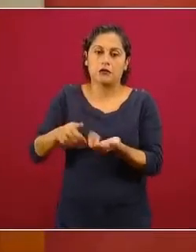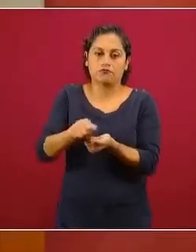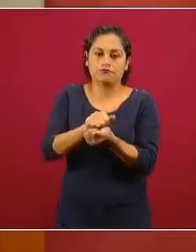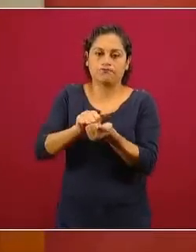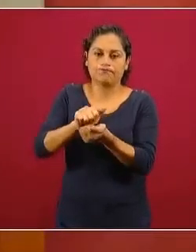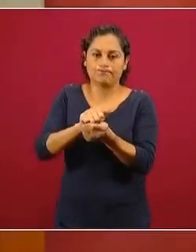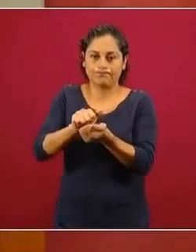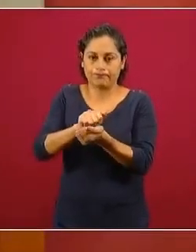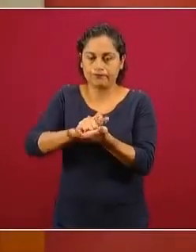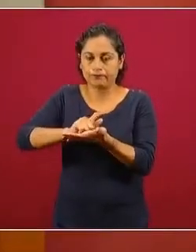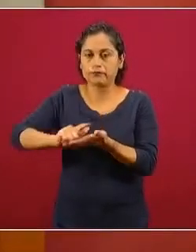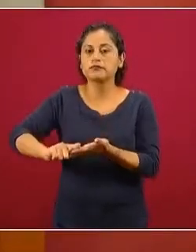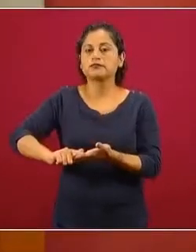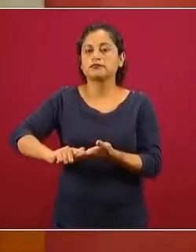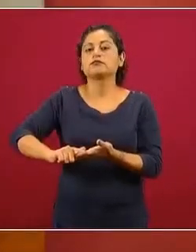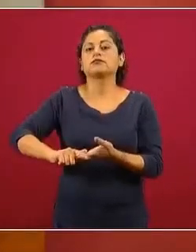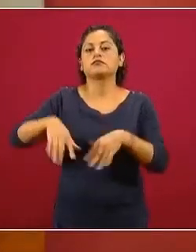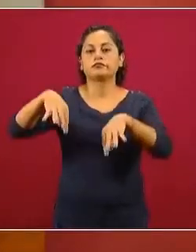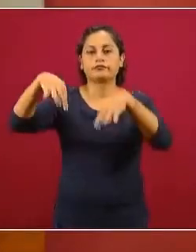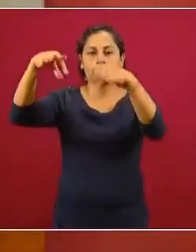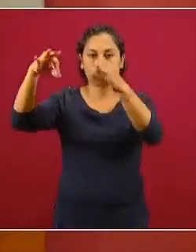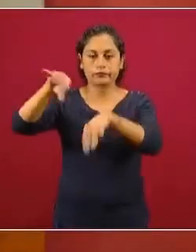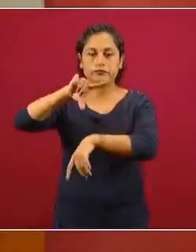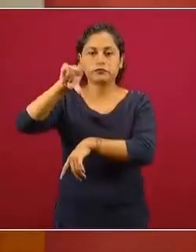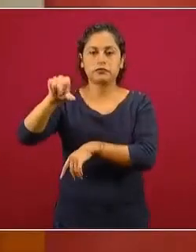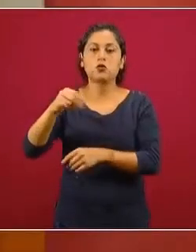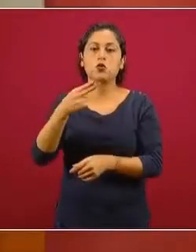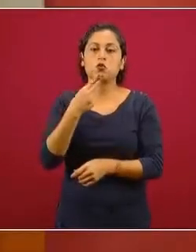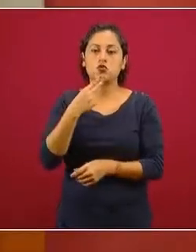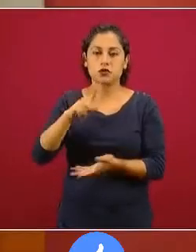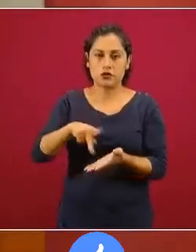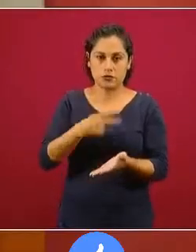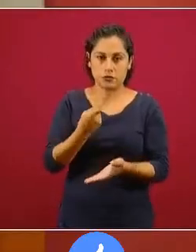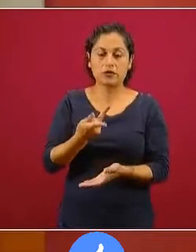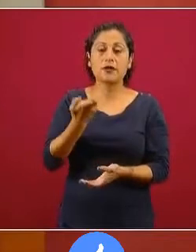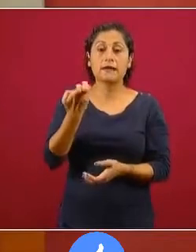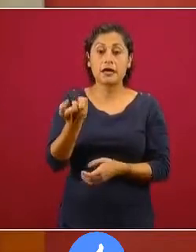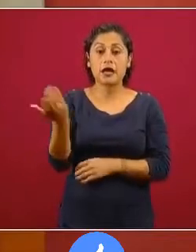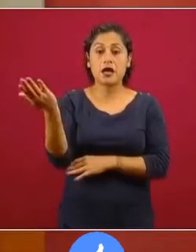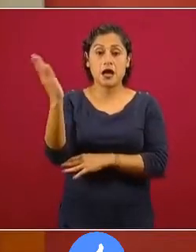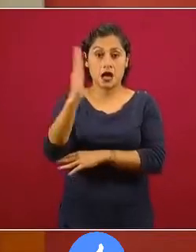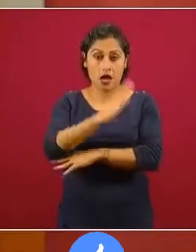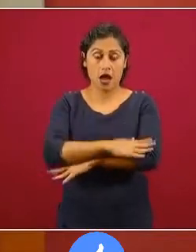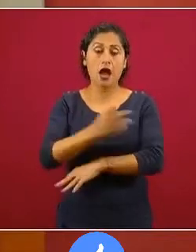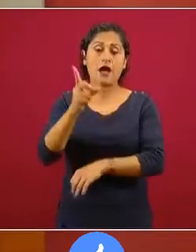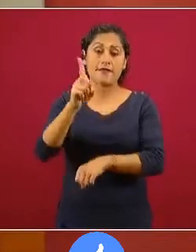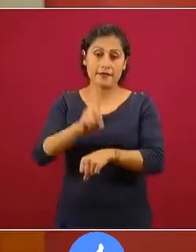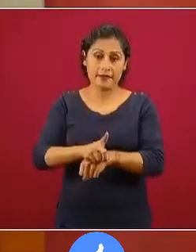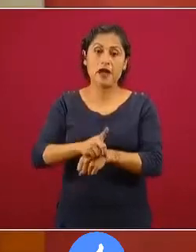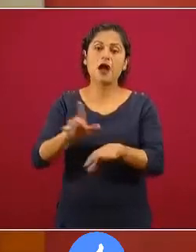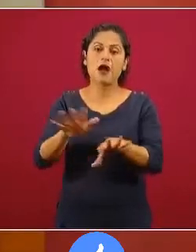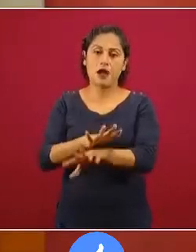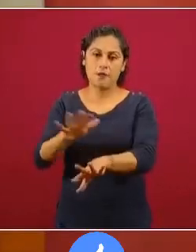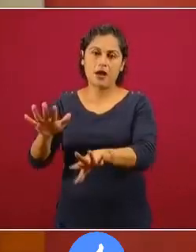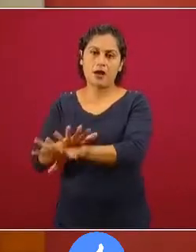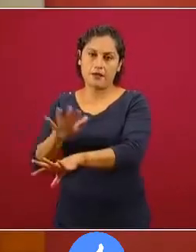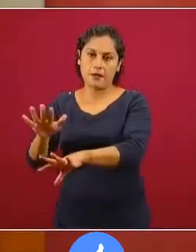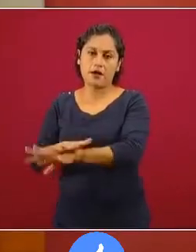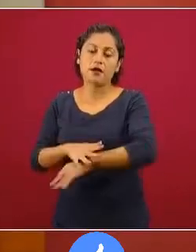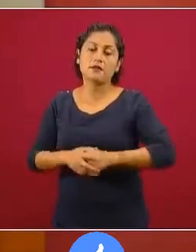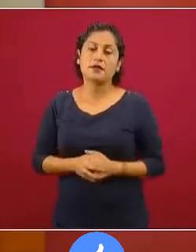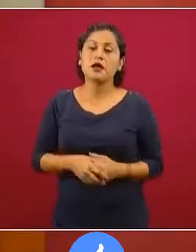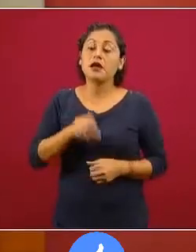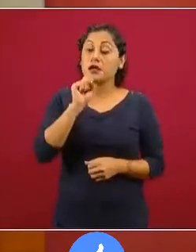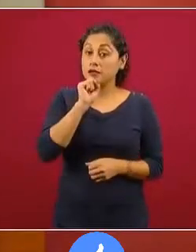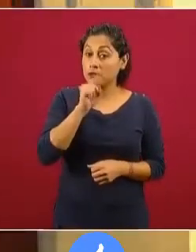actividades importantes durante el día. Finalmente, si tenemos signos y síntomas de enfermedad, tenemos